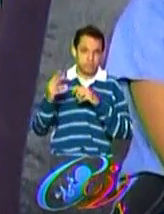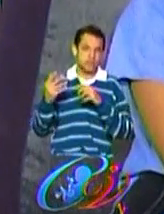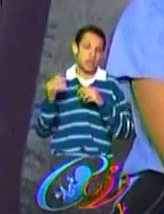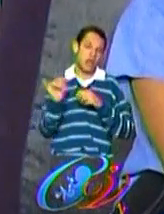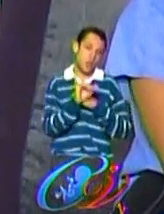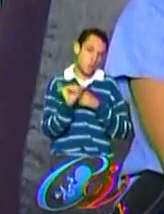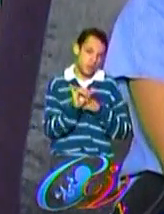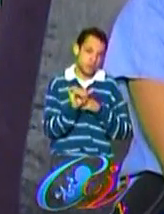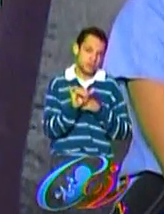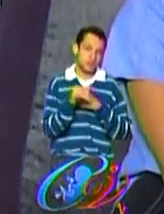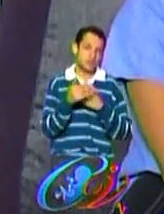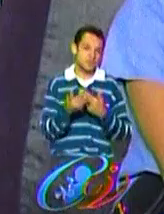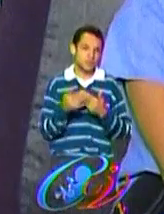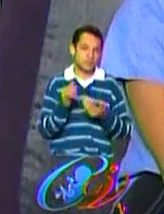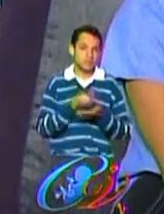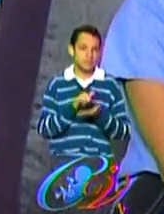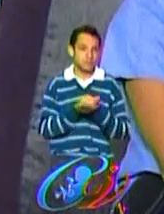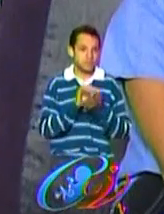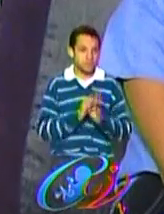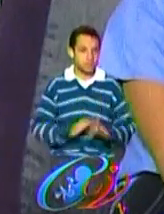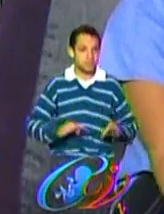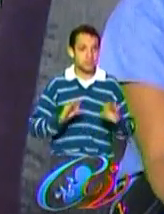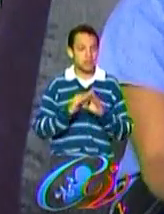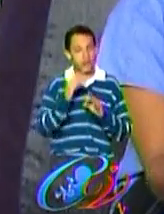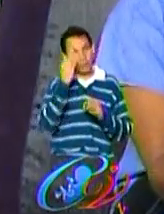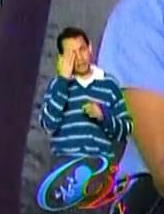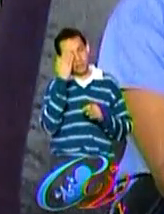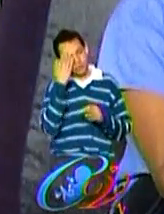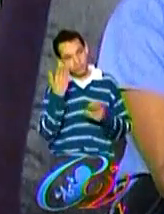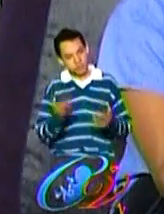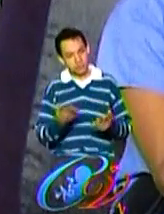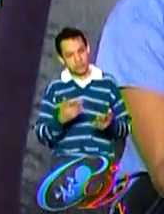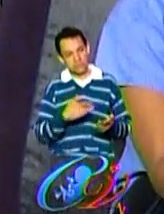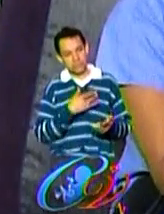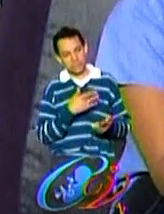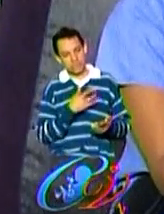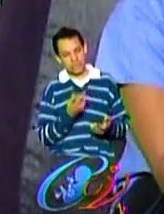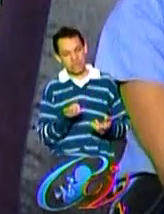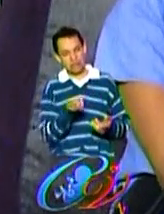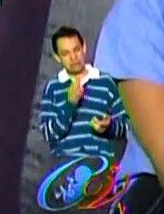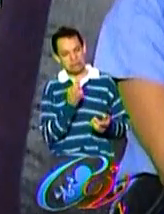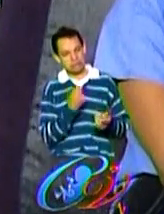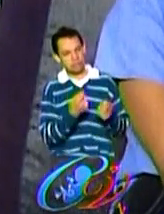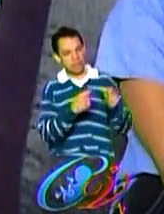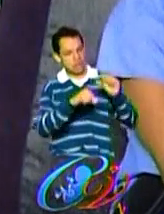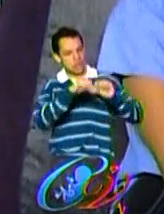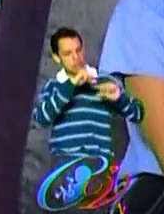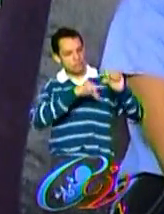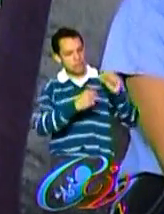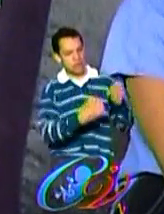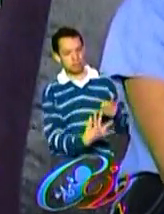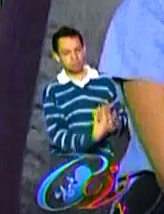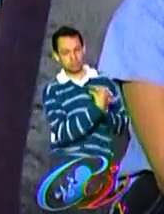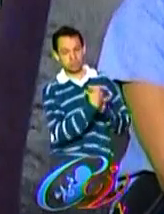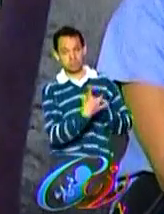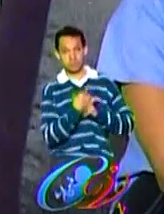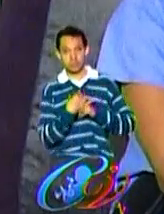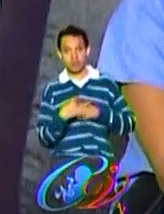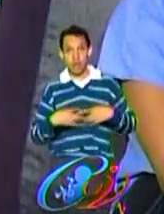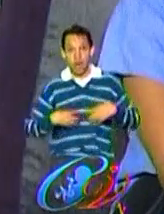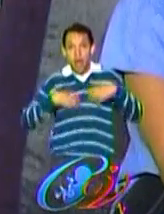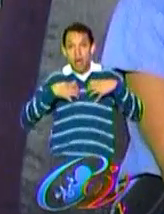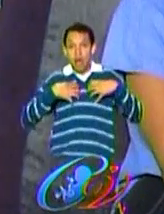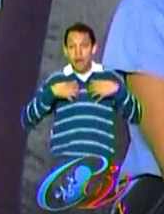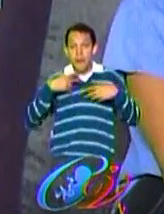la importancia de saber si uno es sensible a ciertos químicos. Mi idea no es